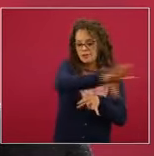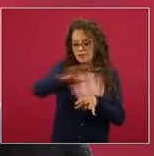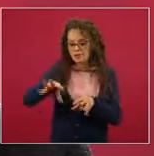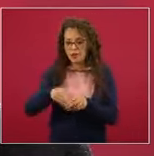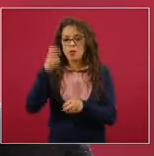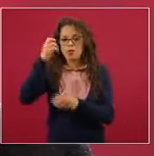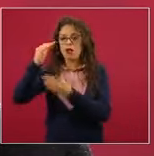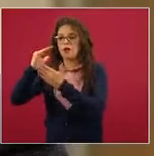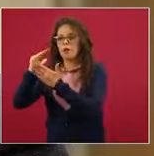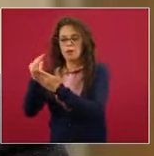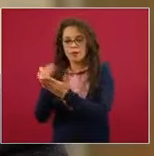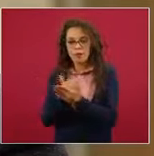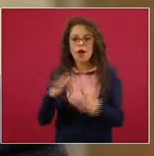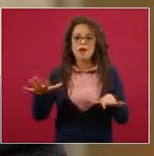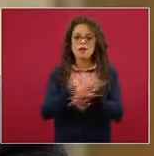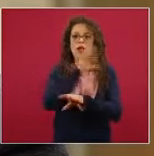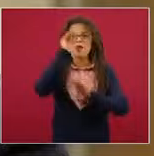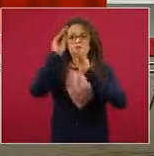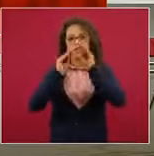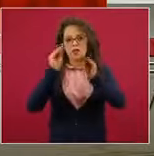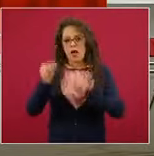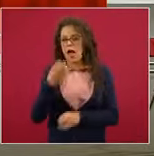en la vigilancia epidemiológica.